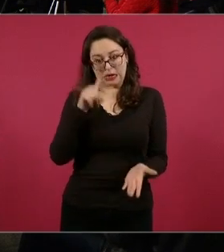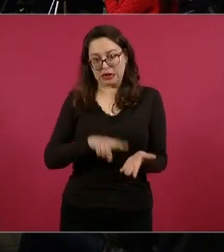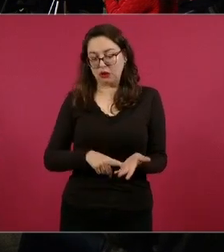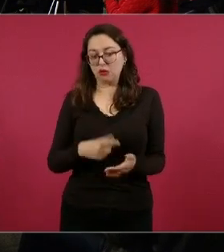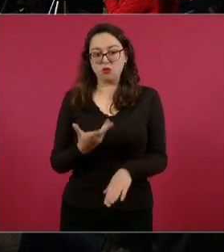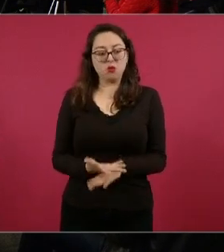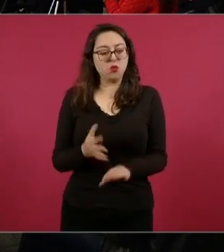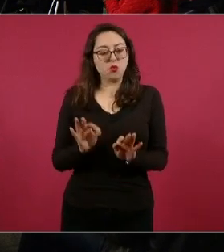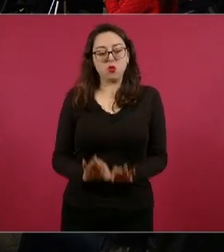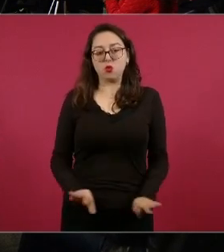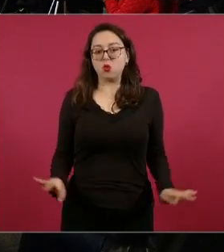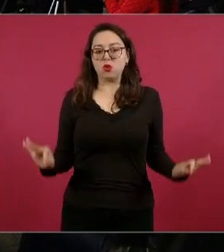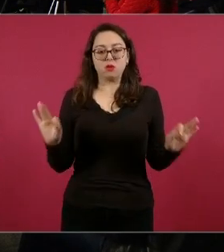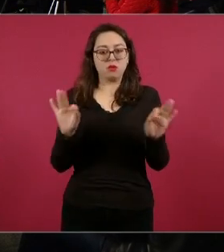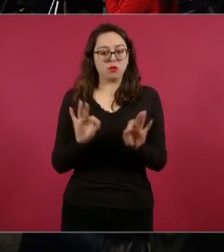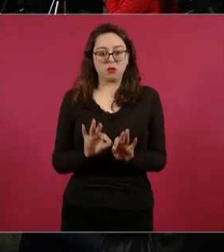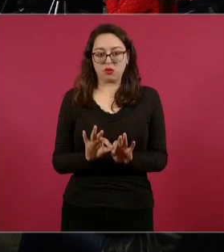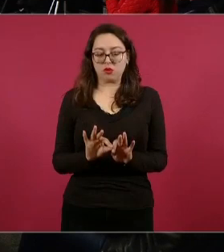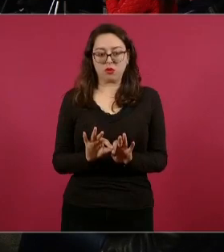importante, así como…